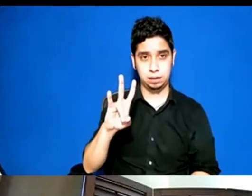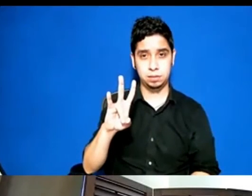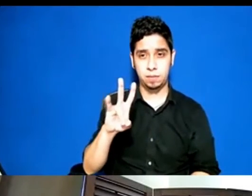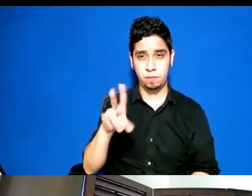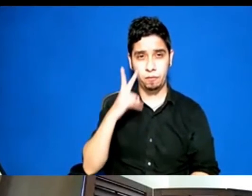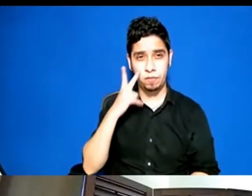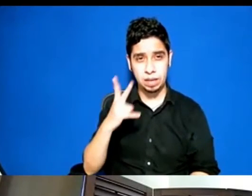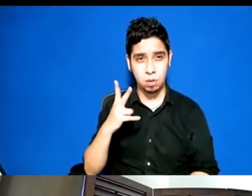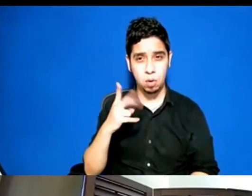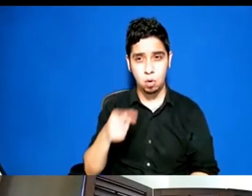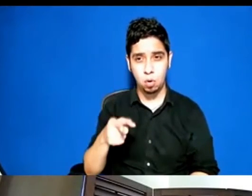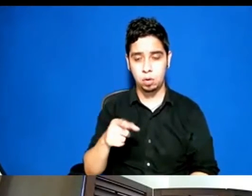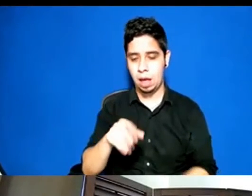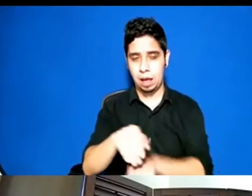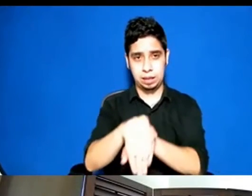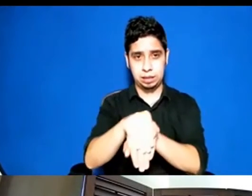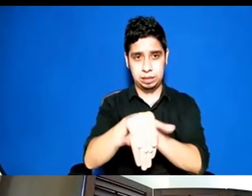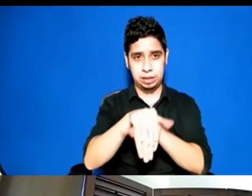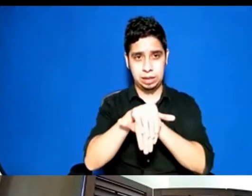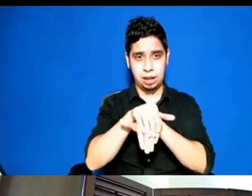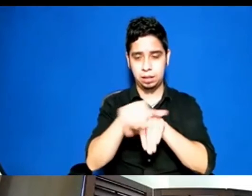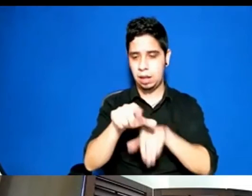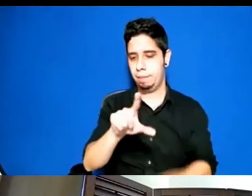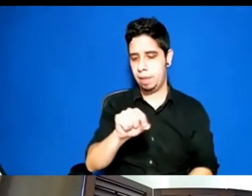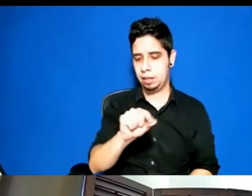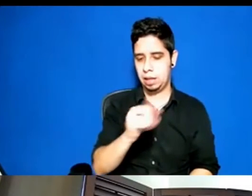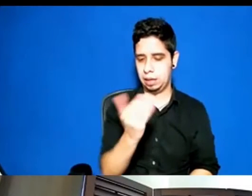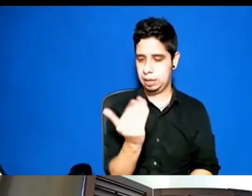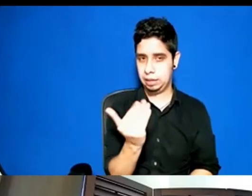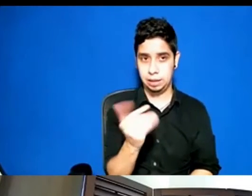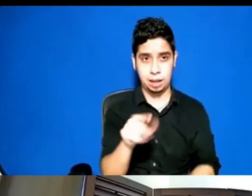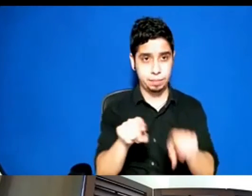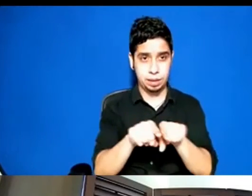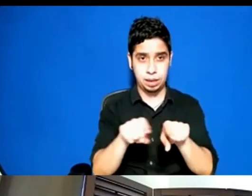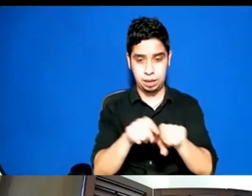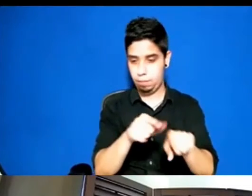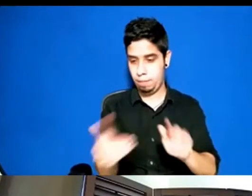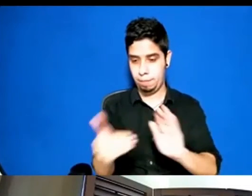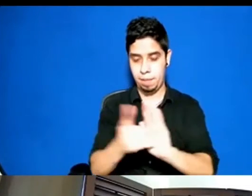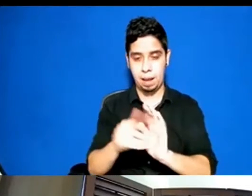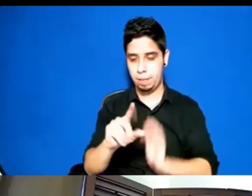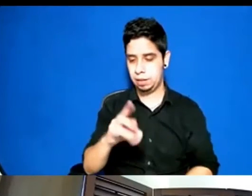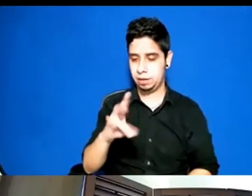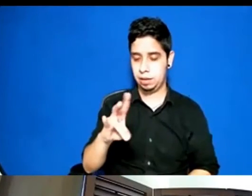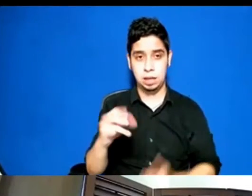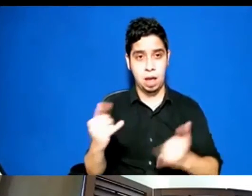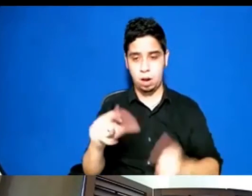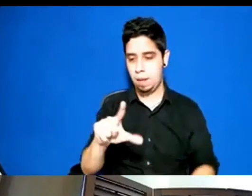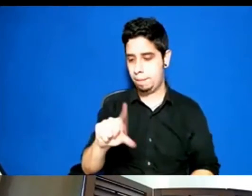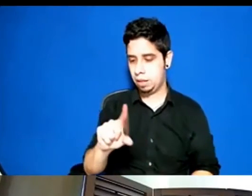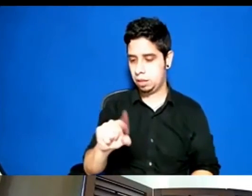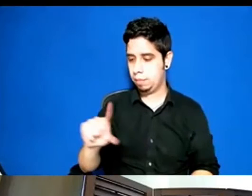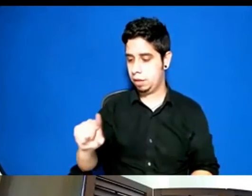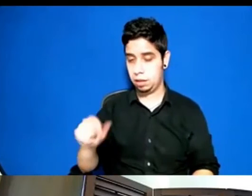vimos una tinglar del 2015, y ahora en el 2020